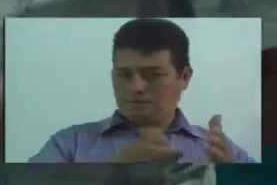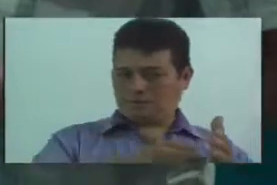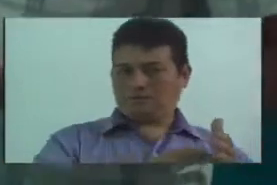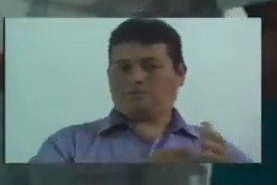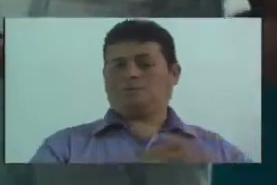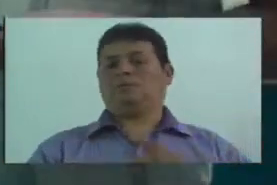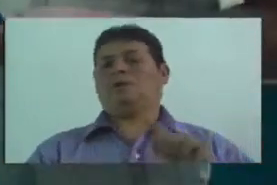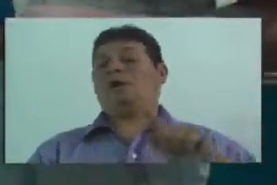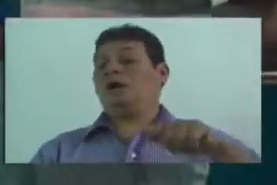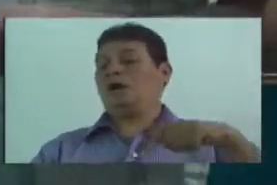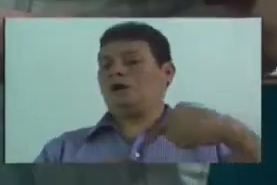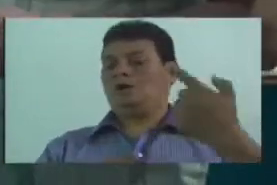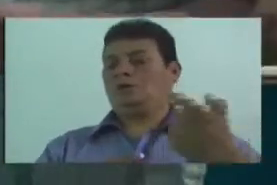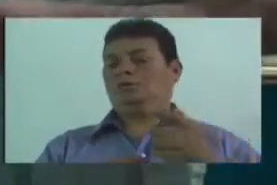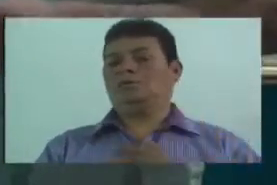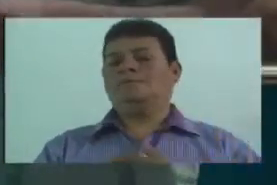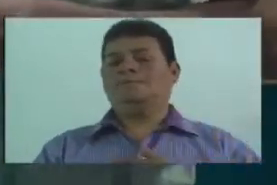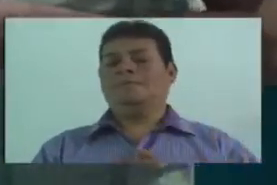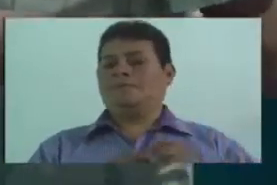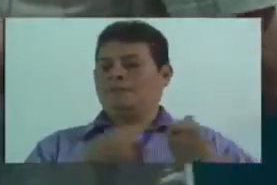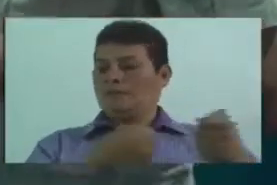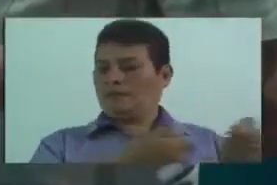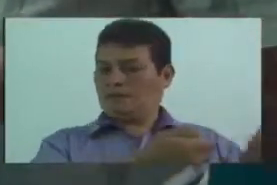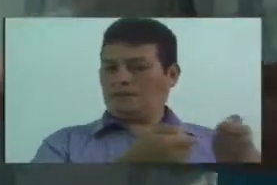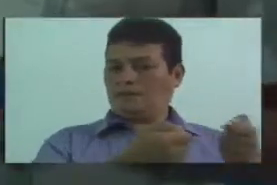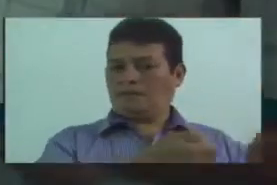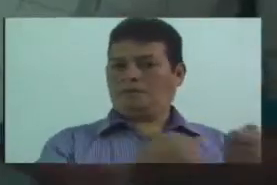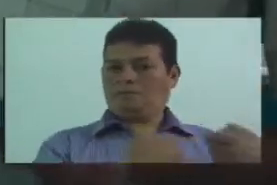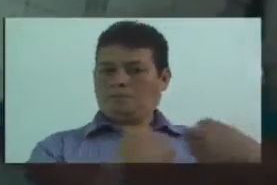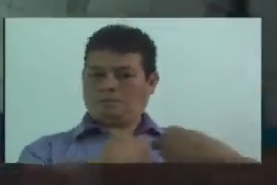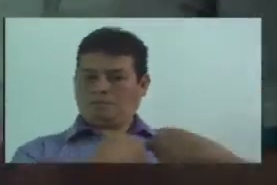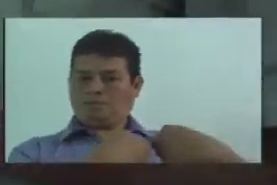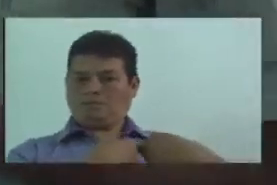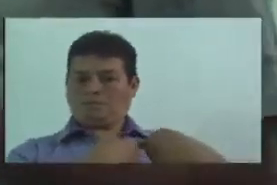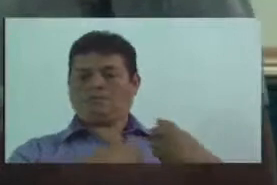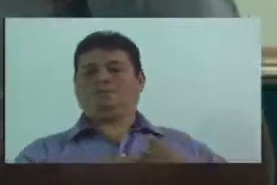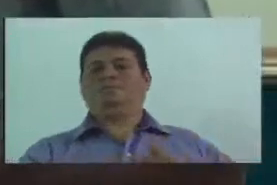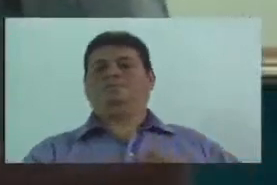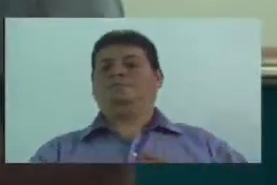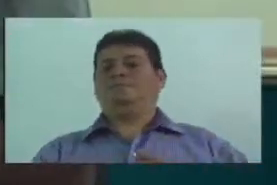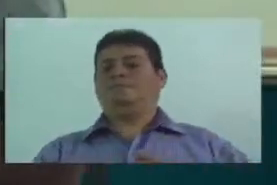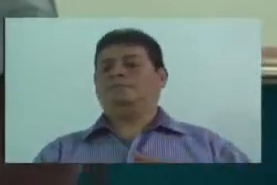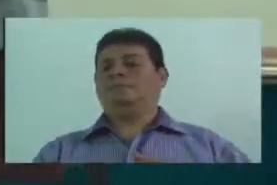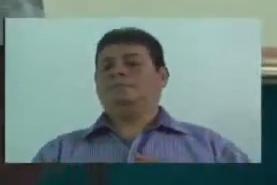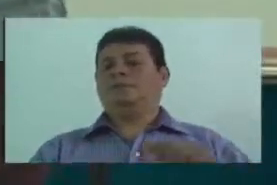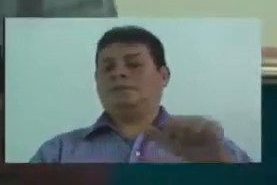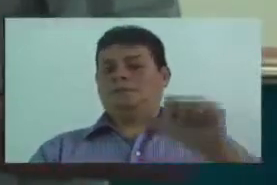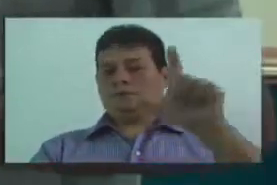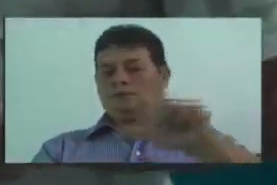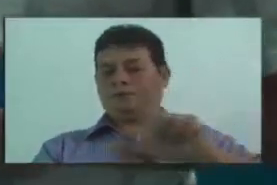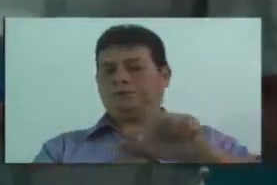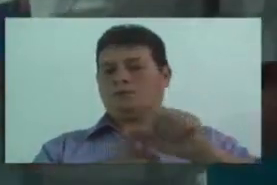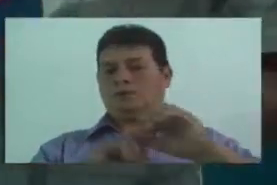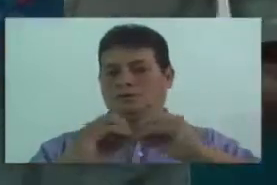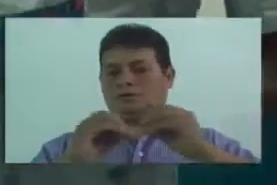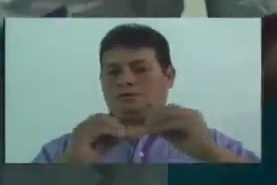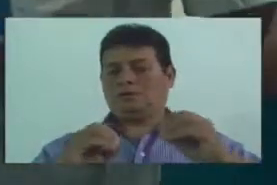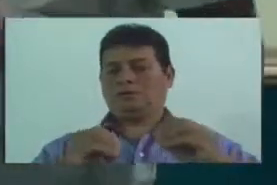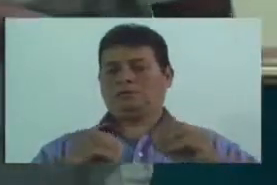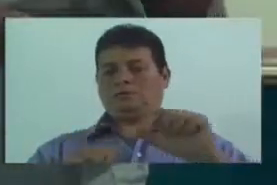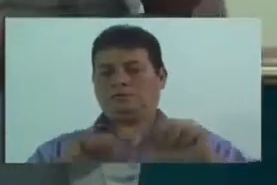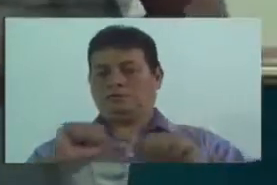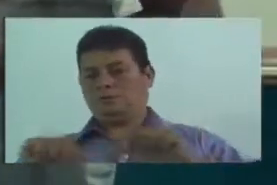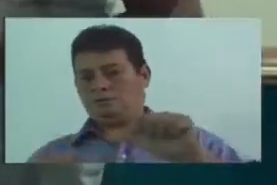la siguiente clasificación, los interrogativos. Y nos dice que la intención del hablante